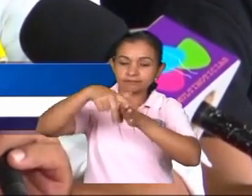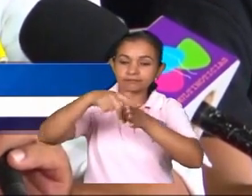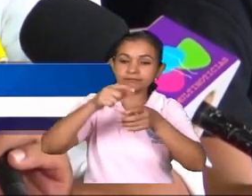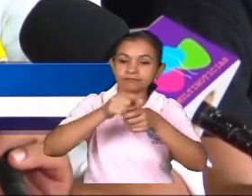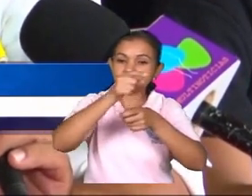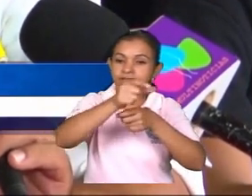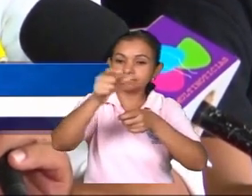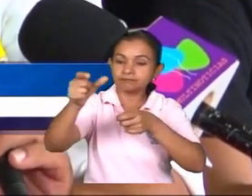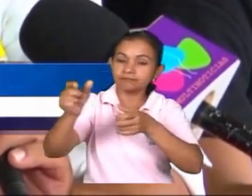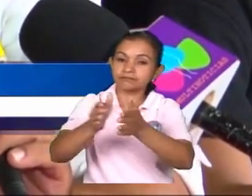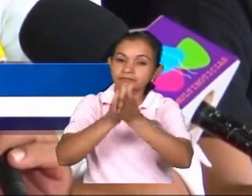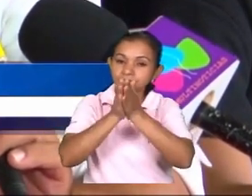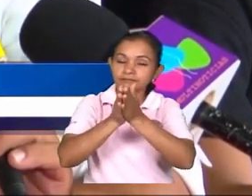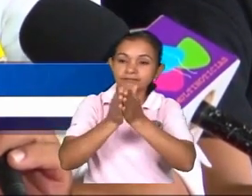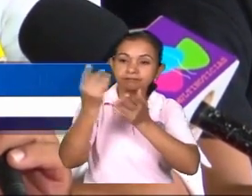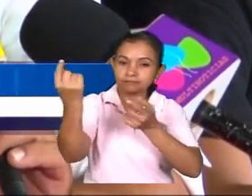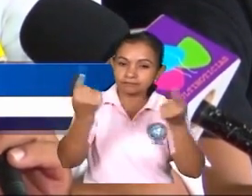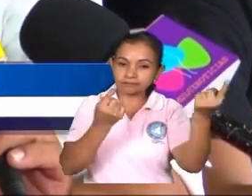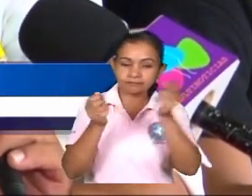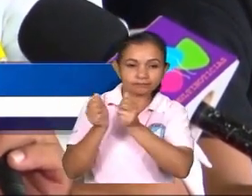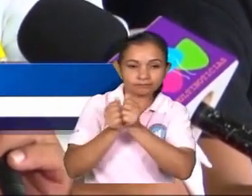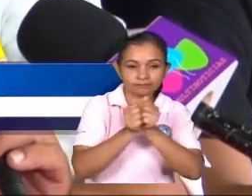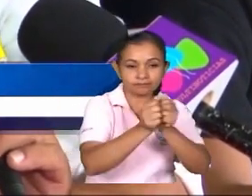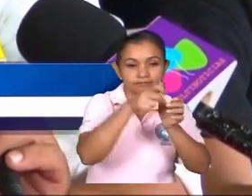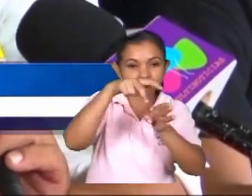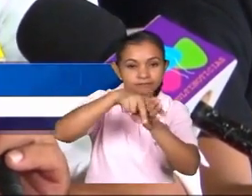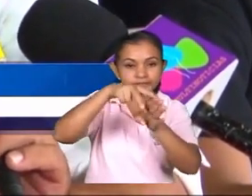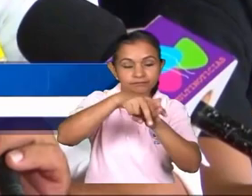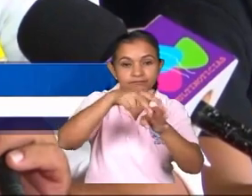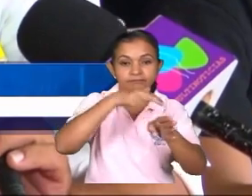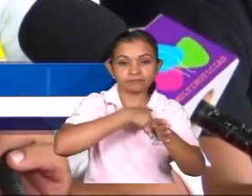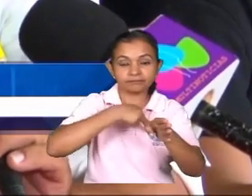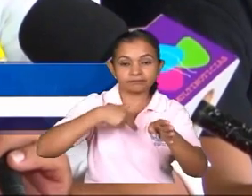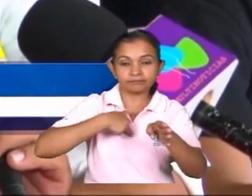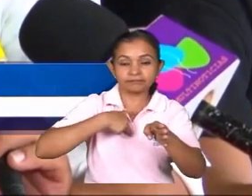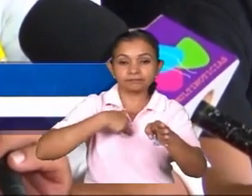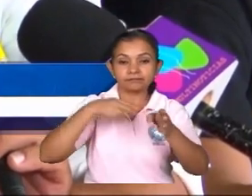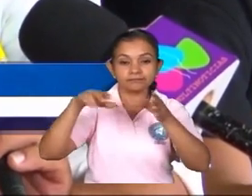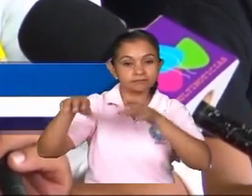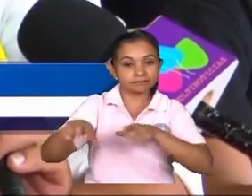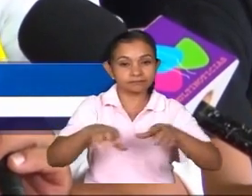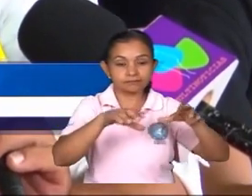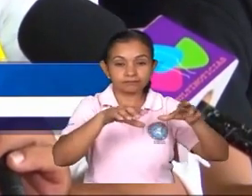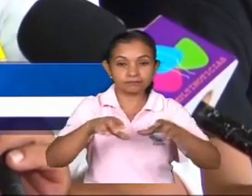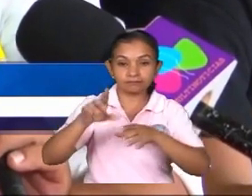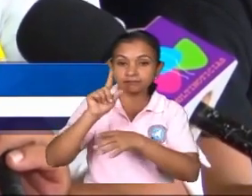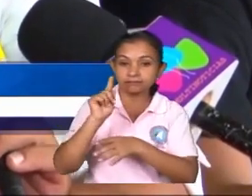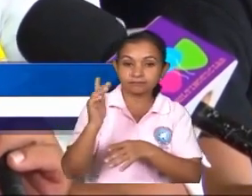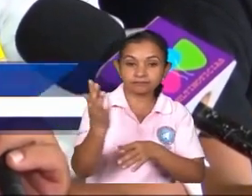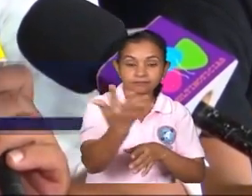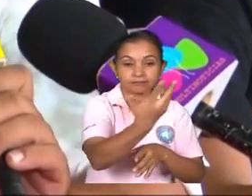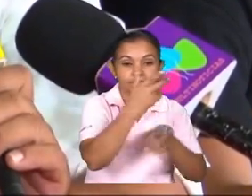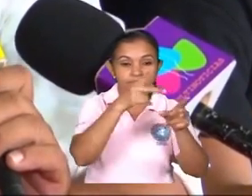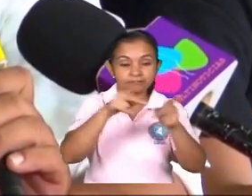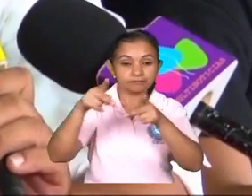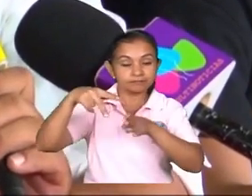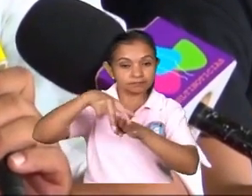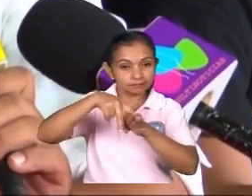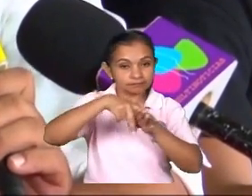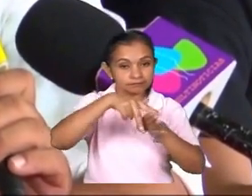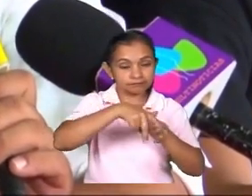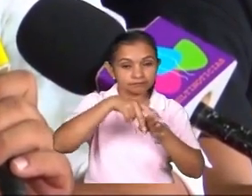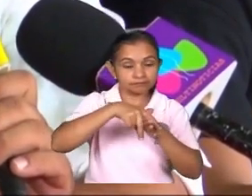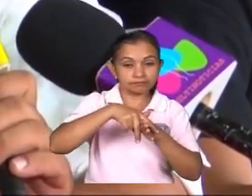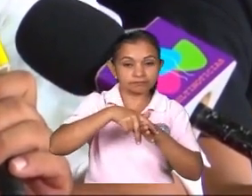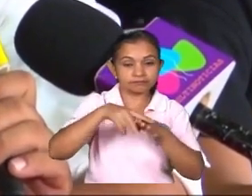invitación formal para que vengan y nos acompañen. Habrá una recepción para todos los hípicos, ¿verdad? Aquí